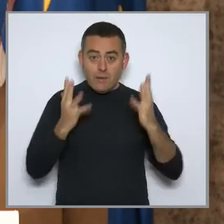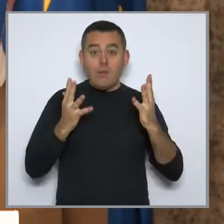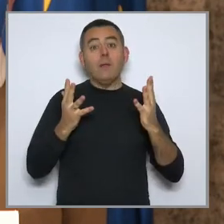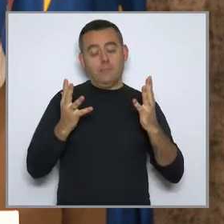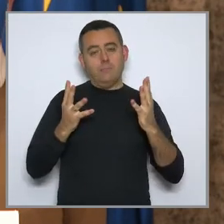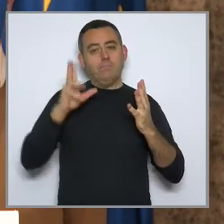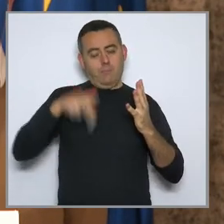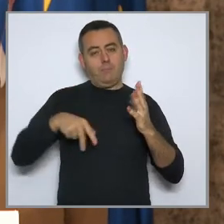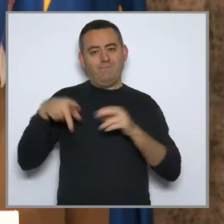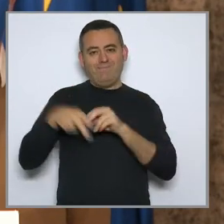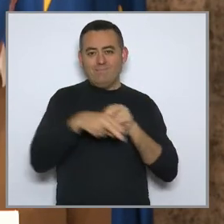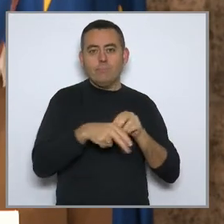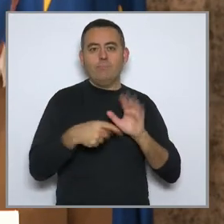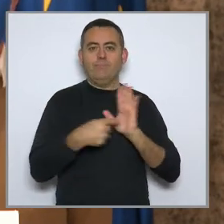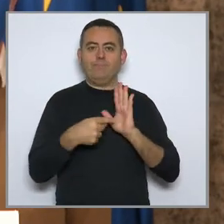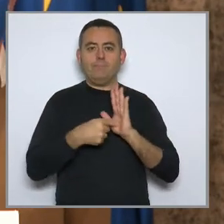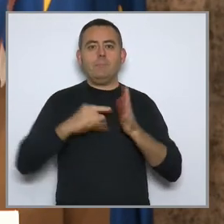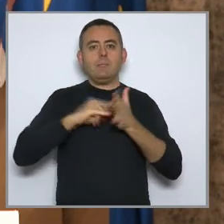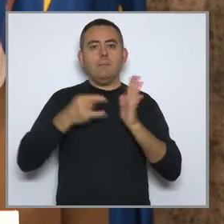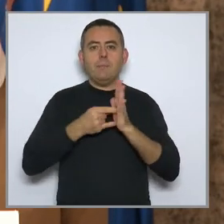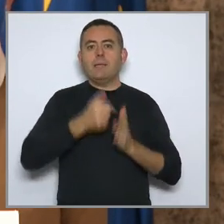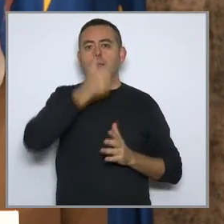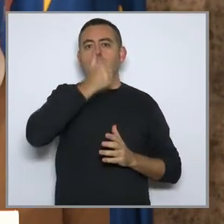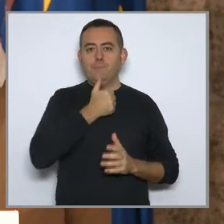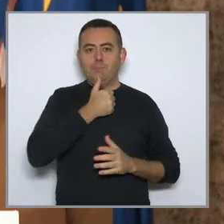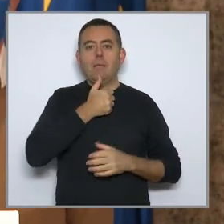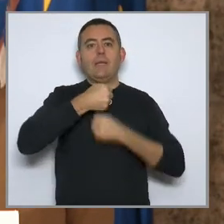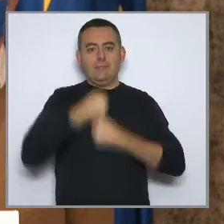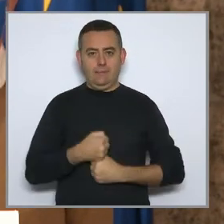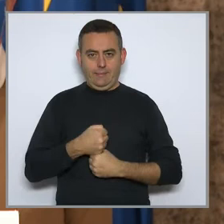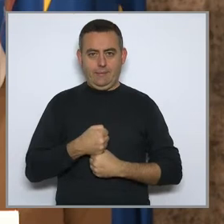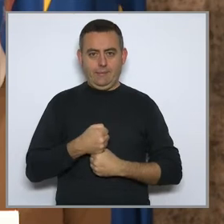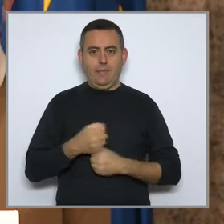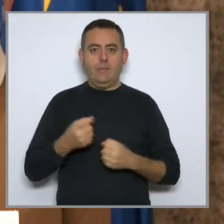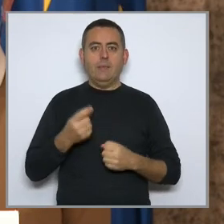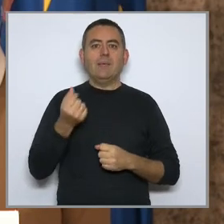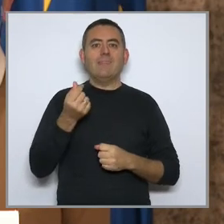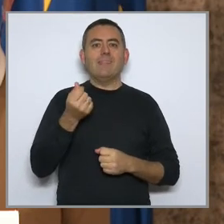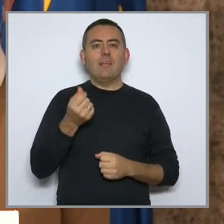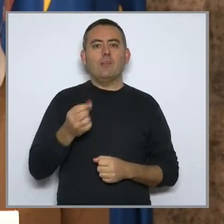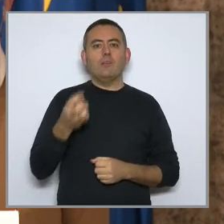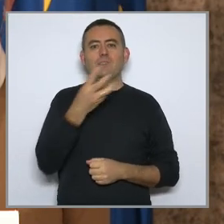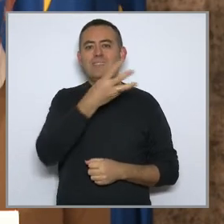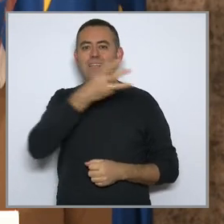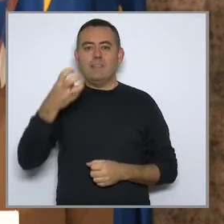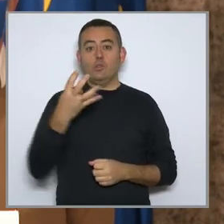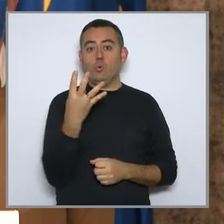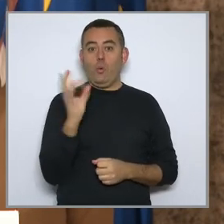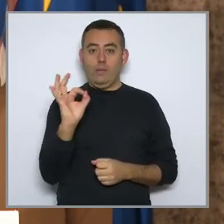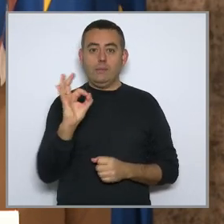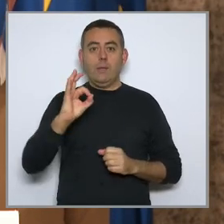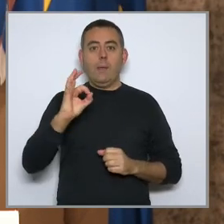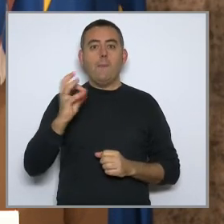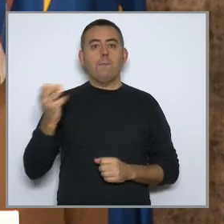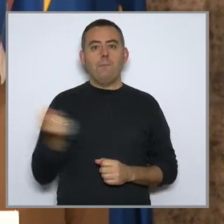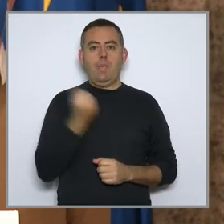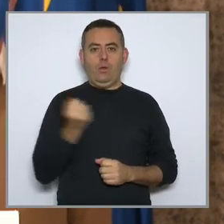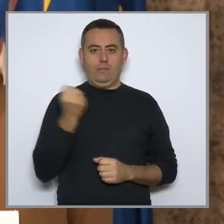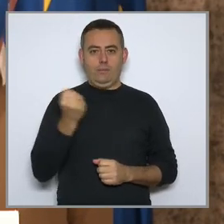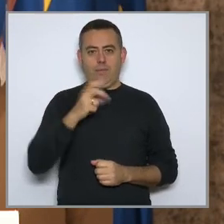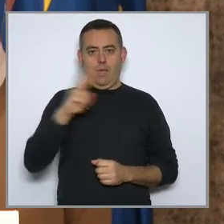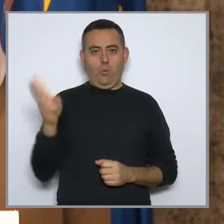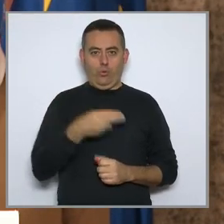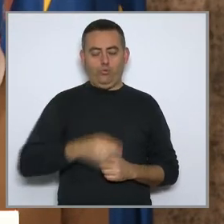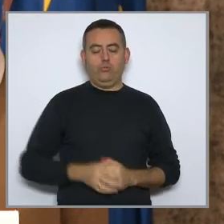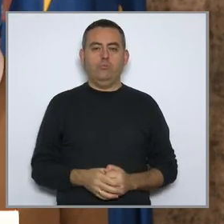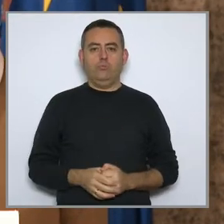Resiste, que está dotado de una cantidad global de 340 millones de euros. Desde la aparición del